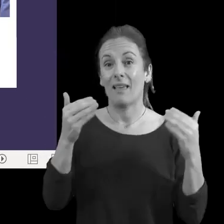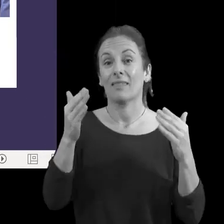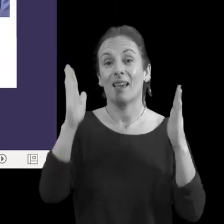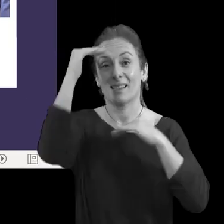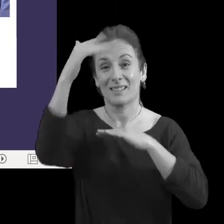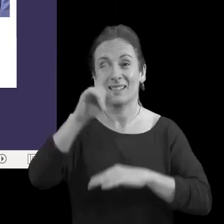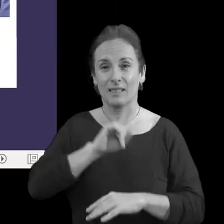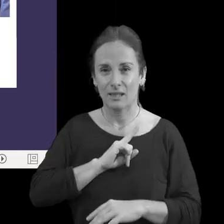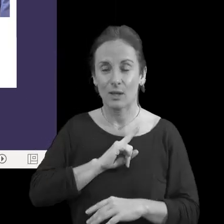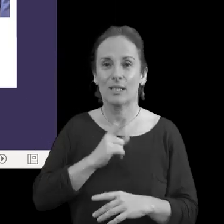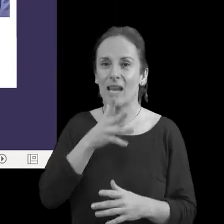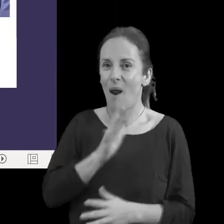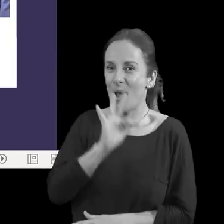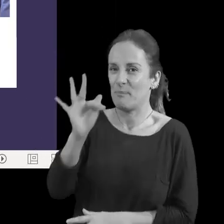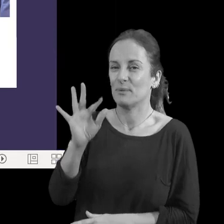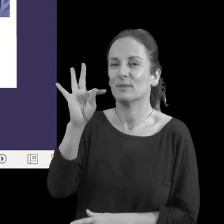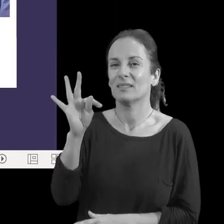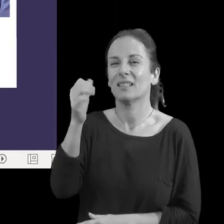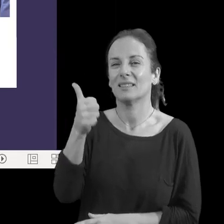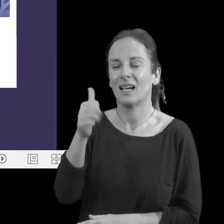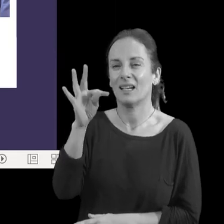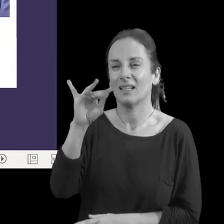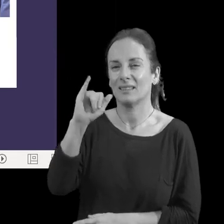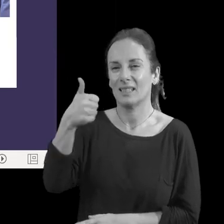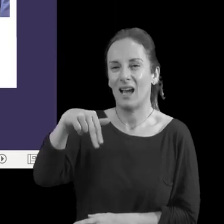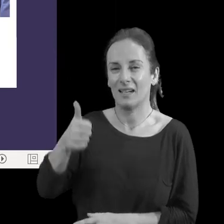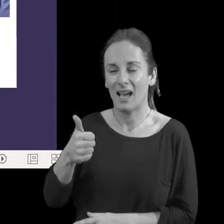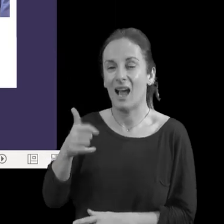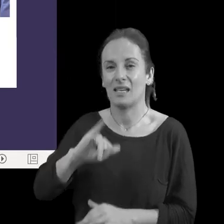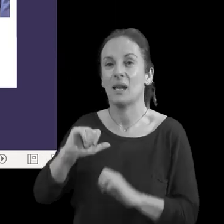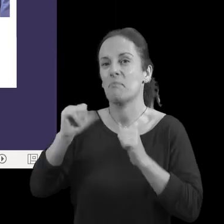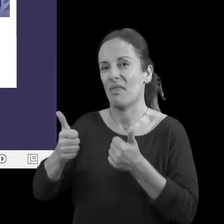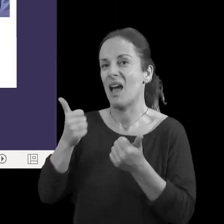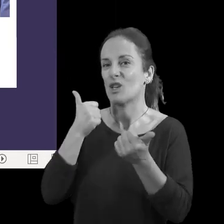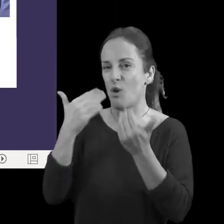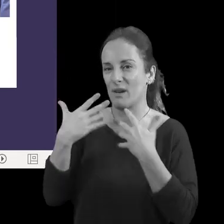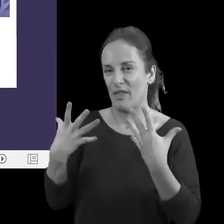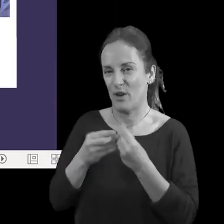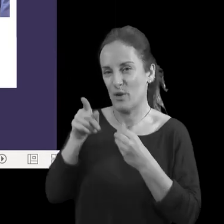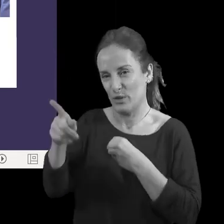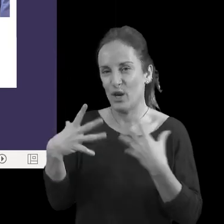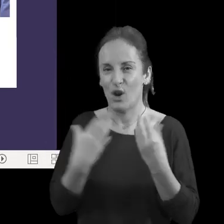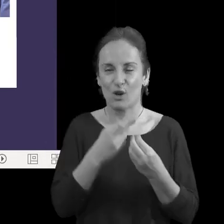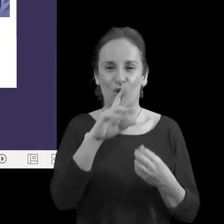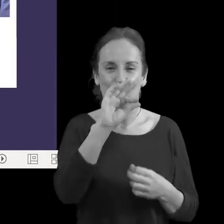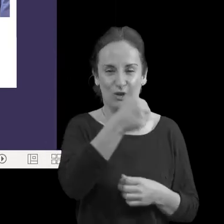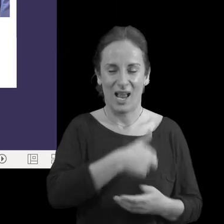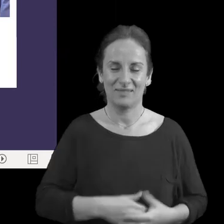a Tatiana y de comenzar la conversación contigo y con Rosa y Teresa, si os queréis sumar.